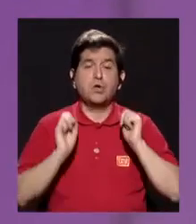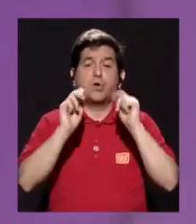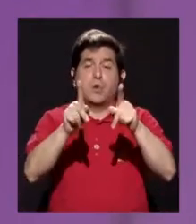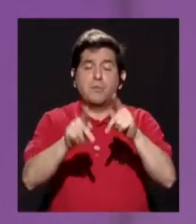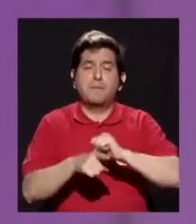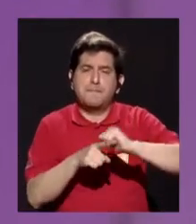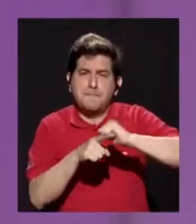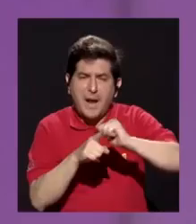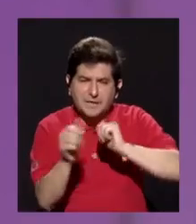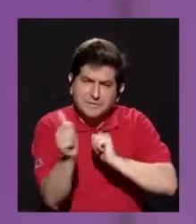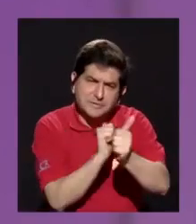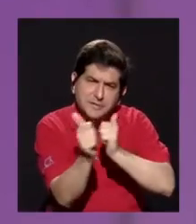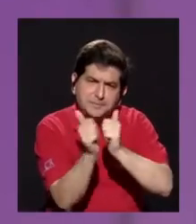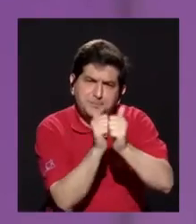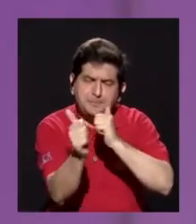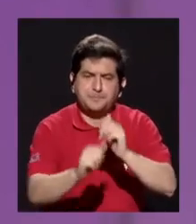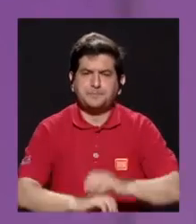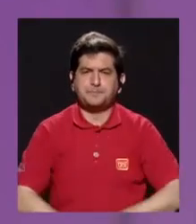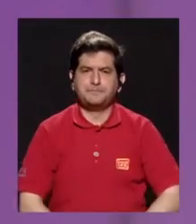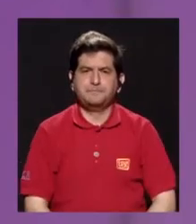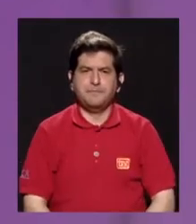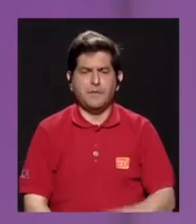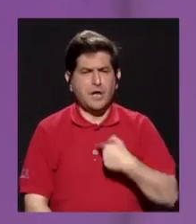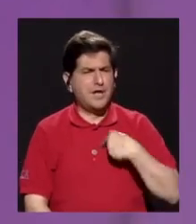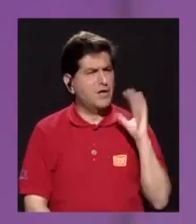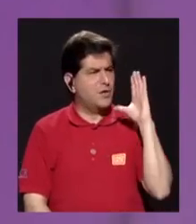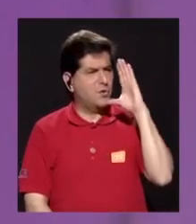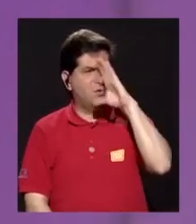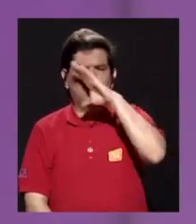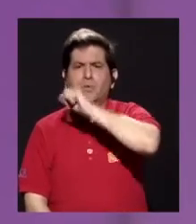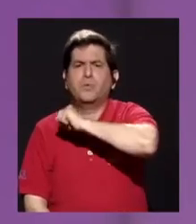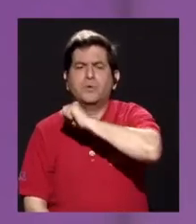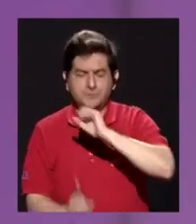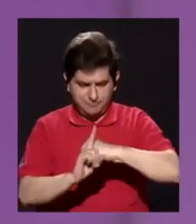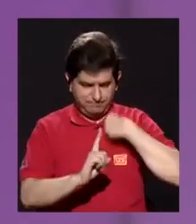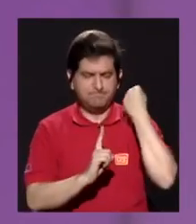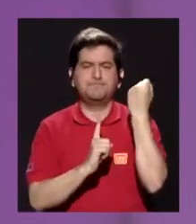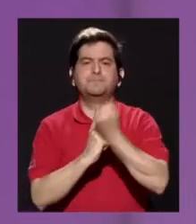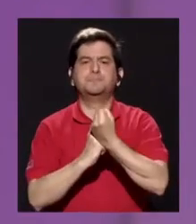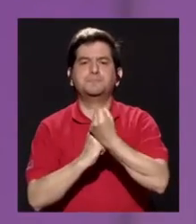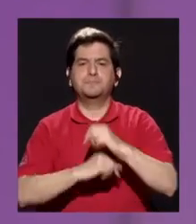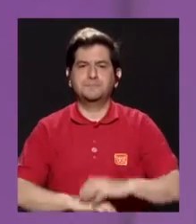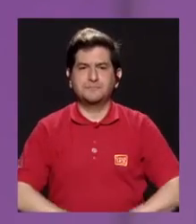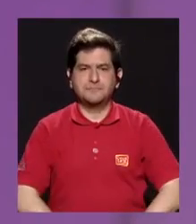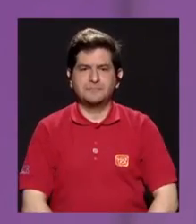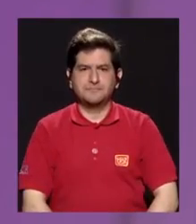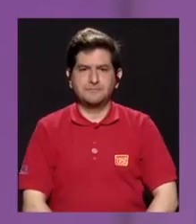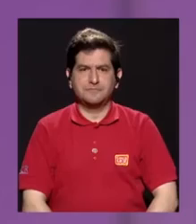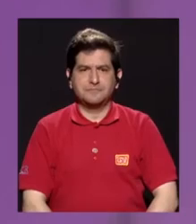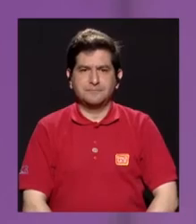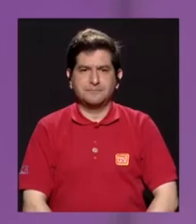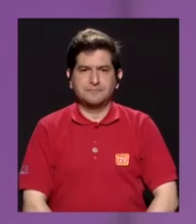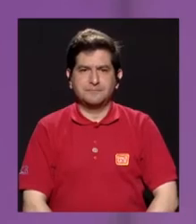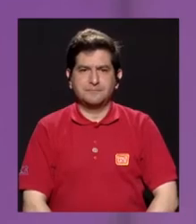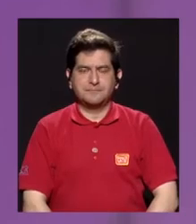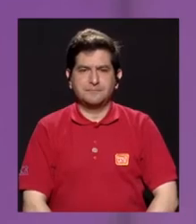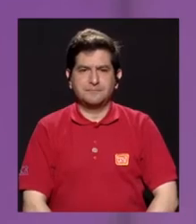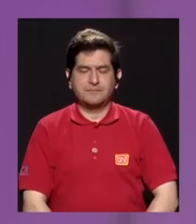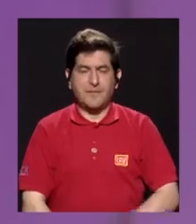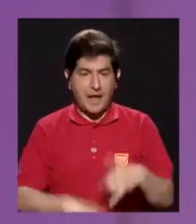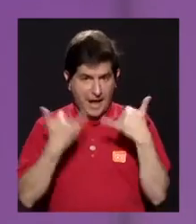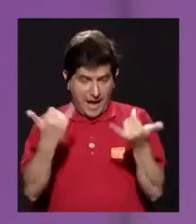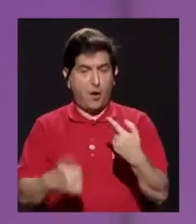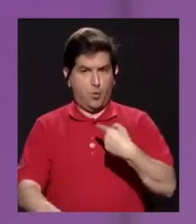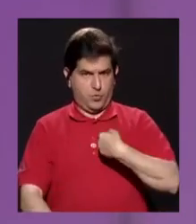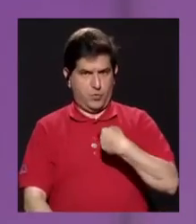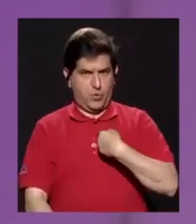oportunidad de practicar estos deportes y he percibido pues esa situación, ¿verdad? Entonces, no, yo ahora